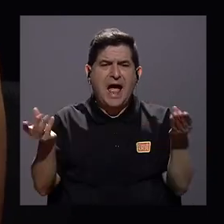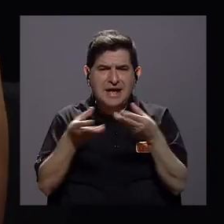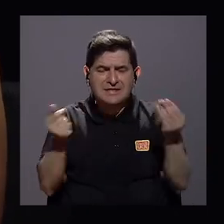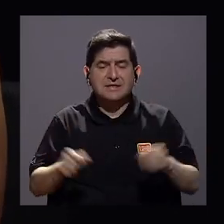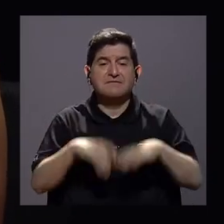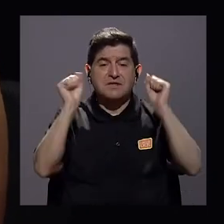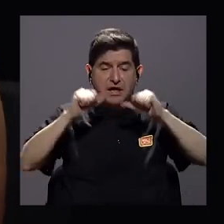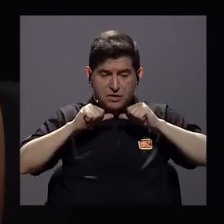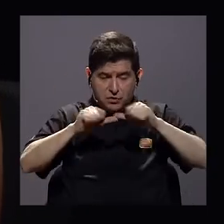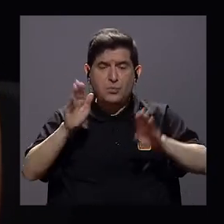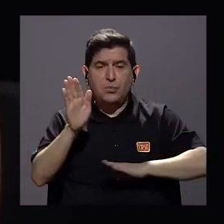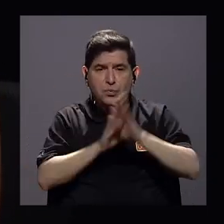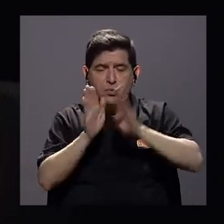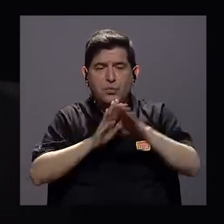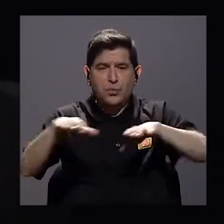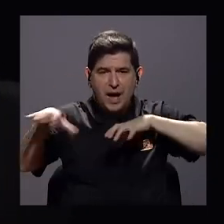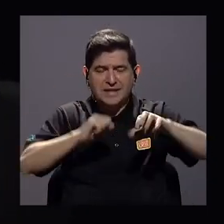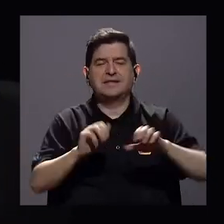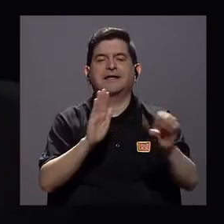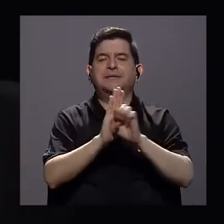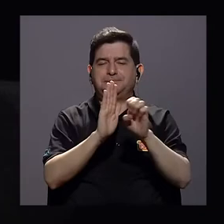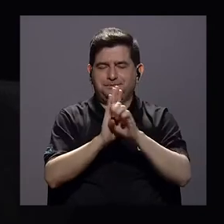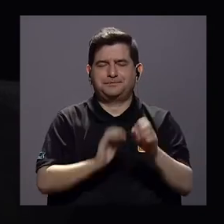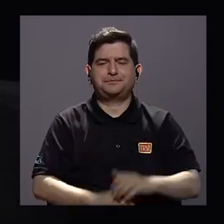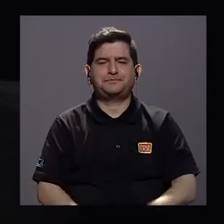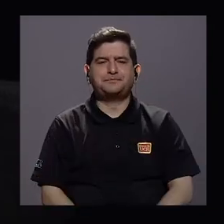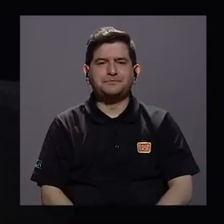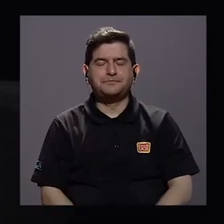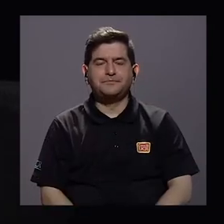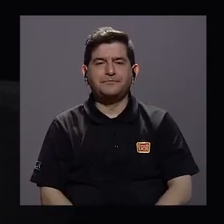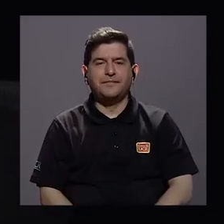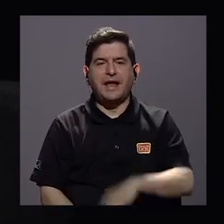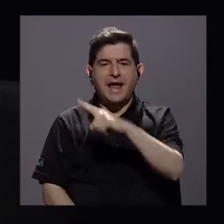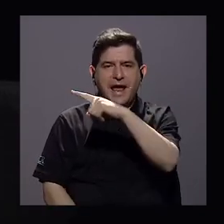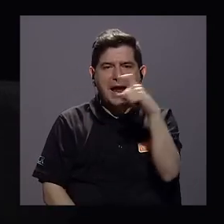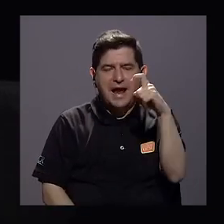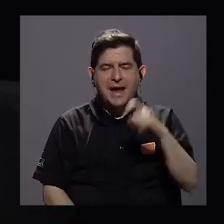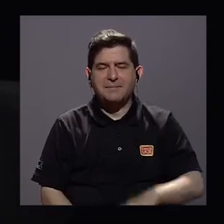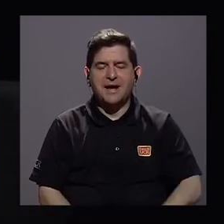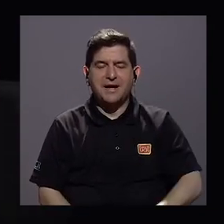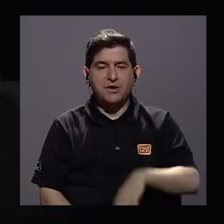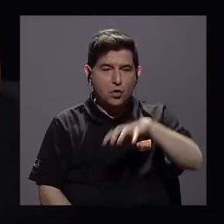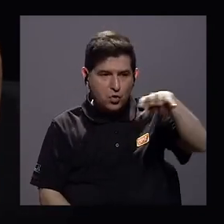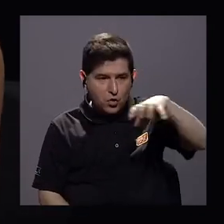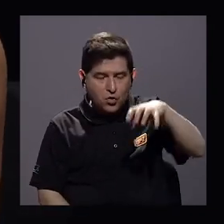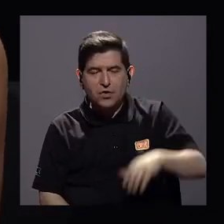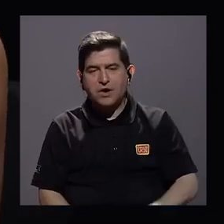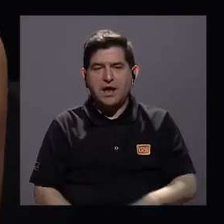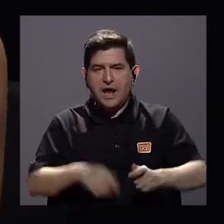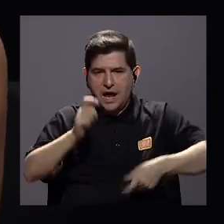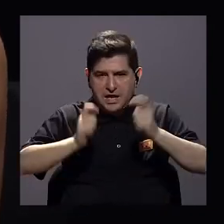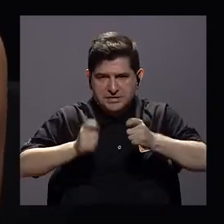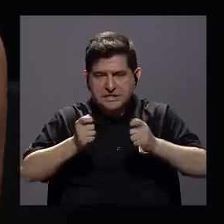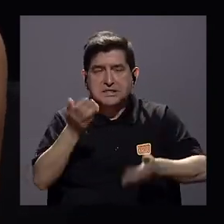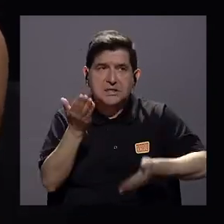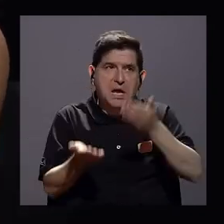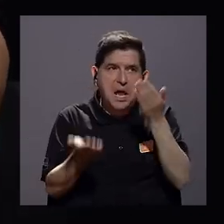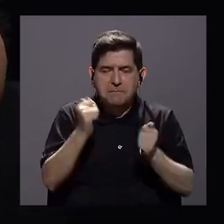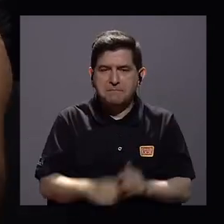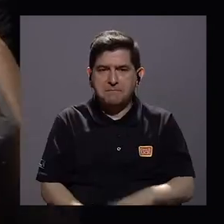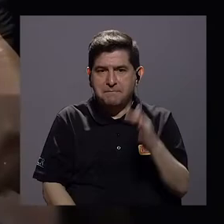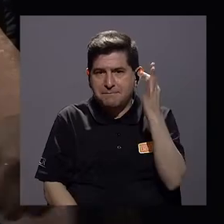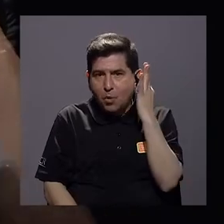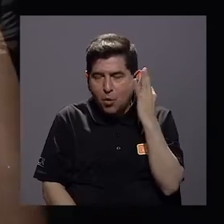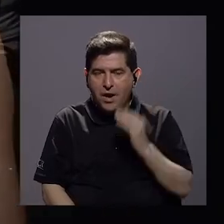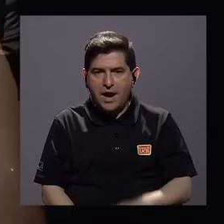y puedan seguir desarrollando su actividad. Por ejemplo, en Camarón, en el Caribe, que es ahora en septiembre posiblemente, ¿verdad?, donde las